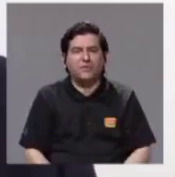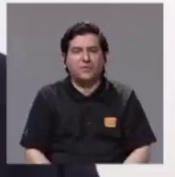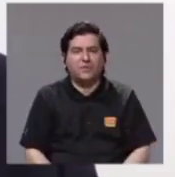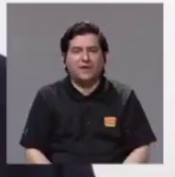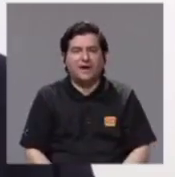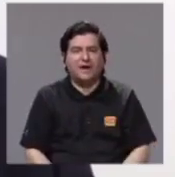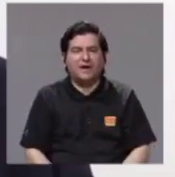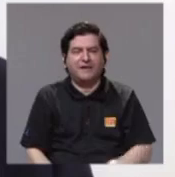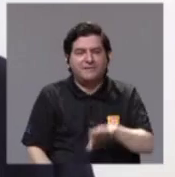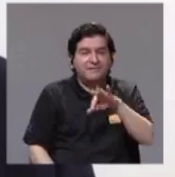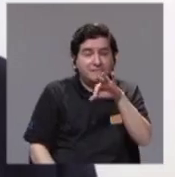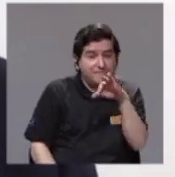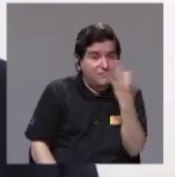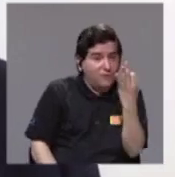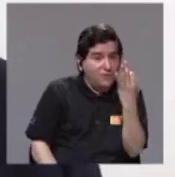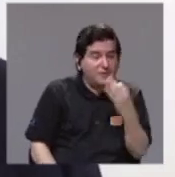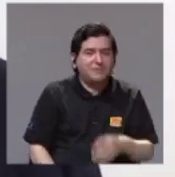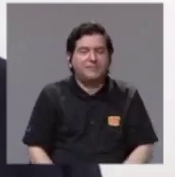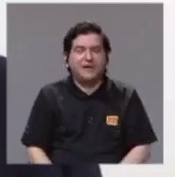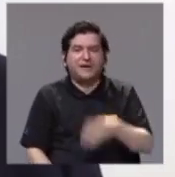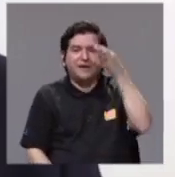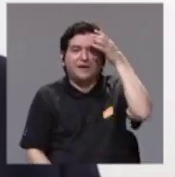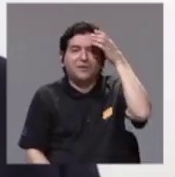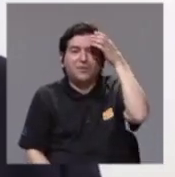utilizar una disposición